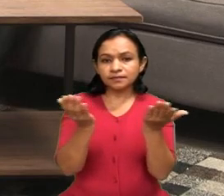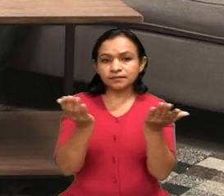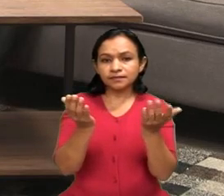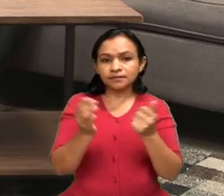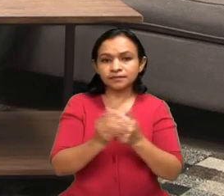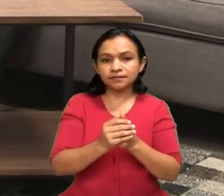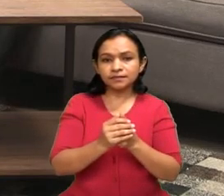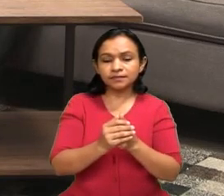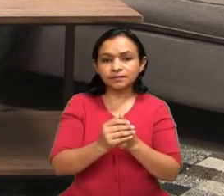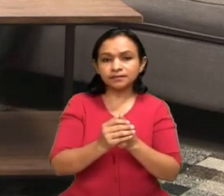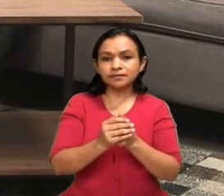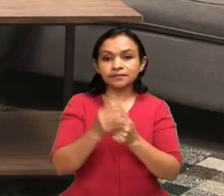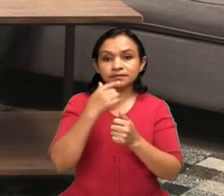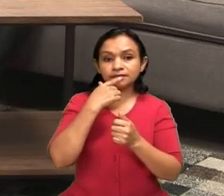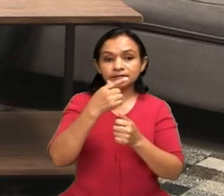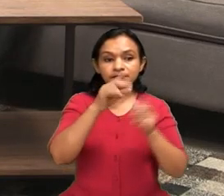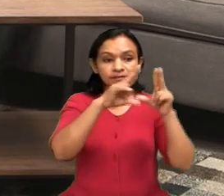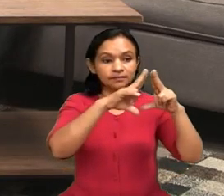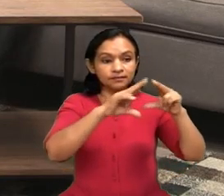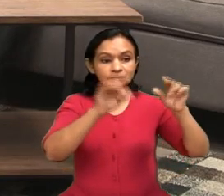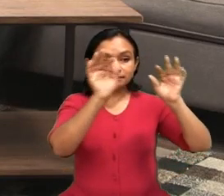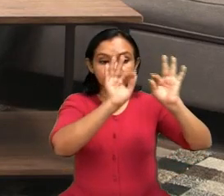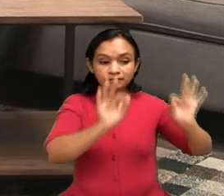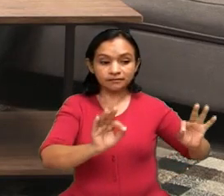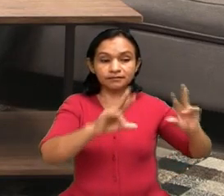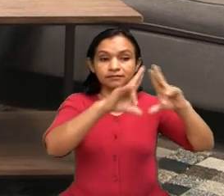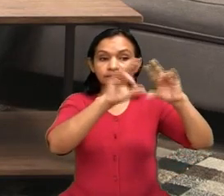que nos felicitaron